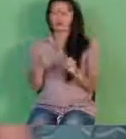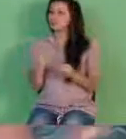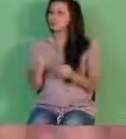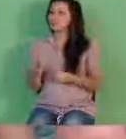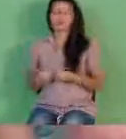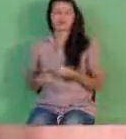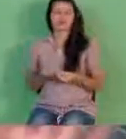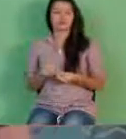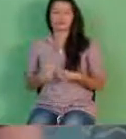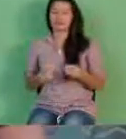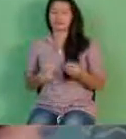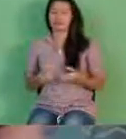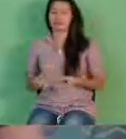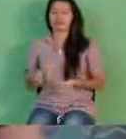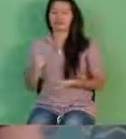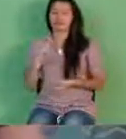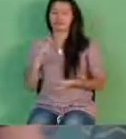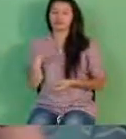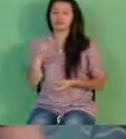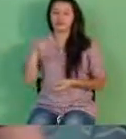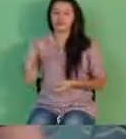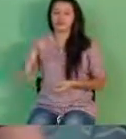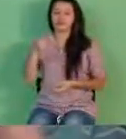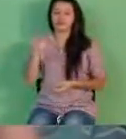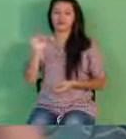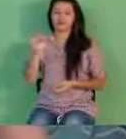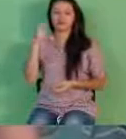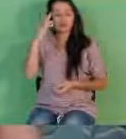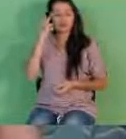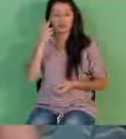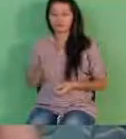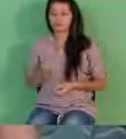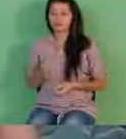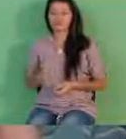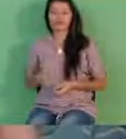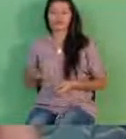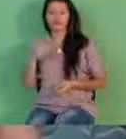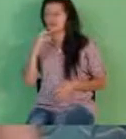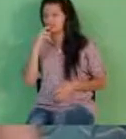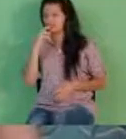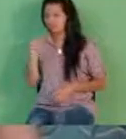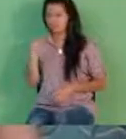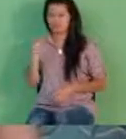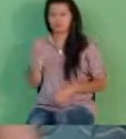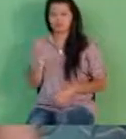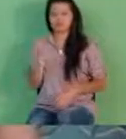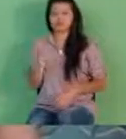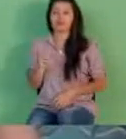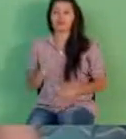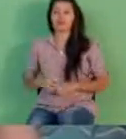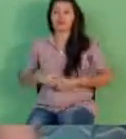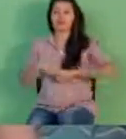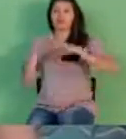debe ser por expertos pero no solamente la pólvora no los niños no nos están llegando quemados únicamente por